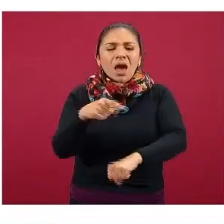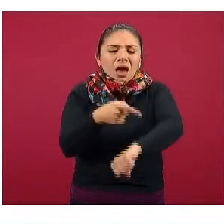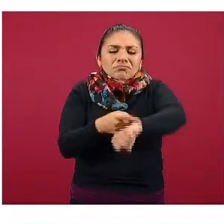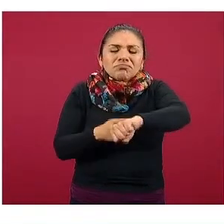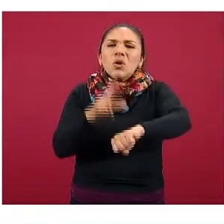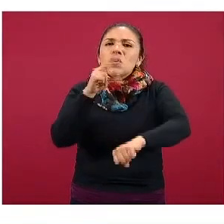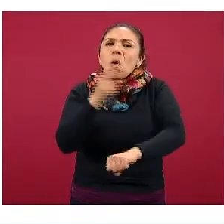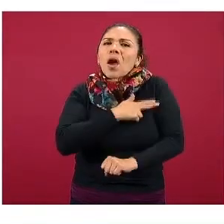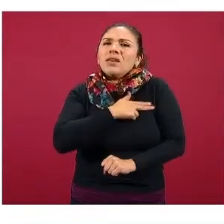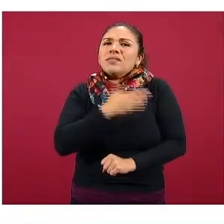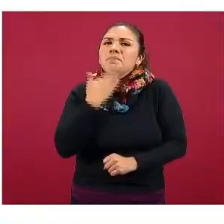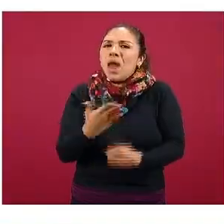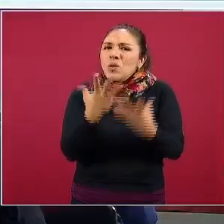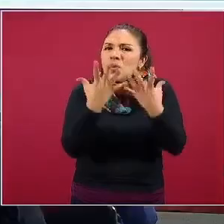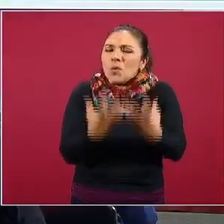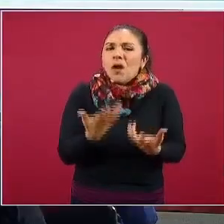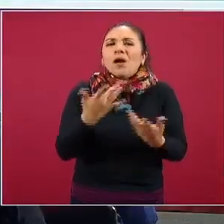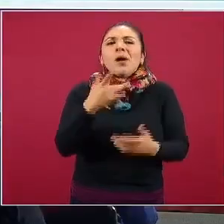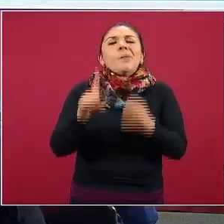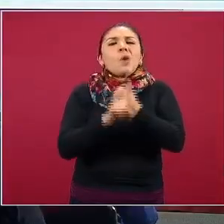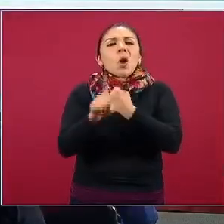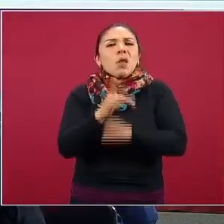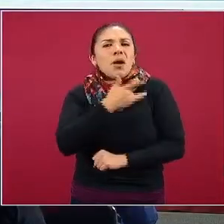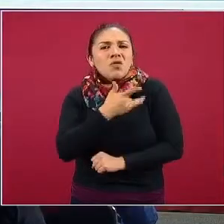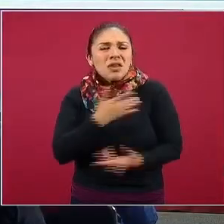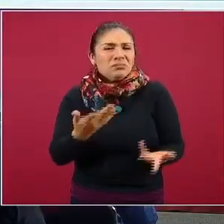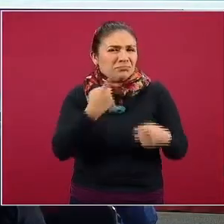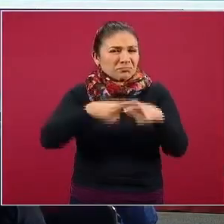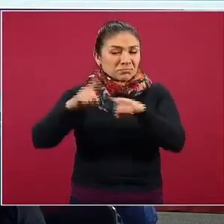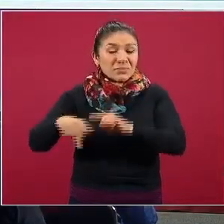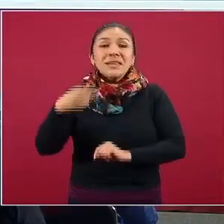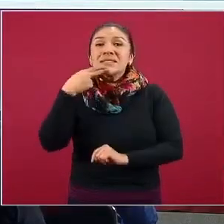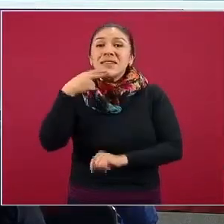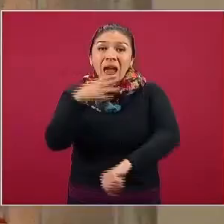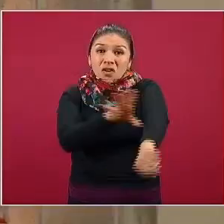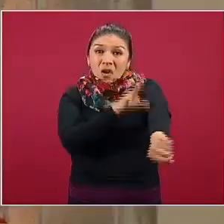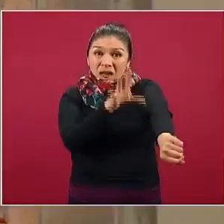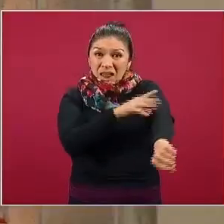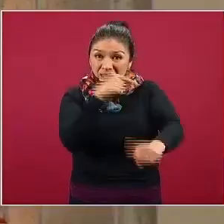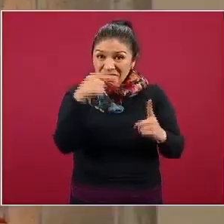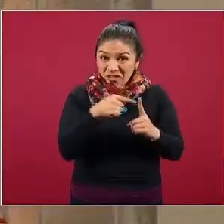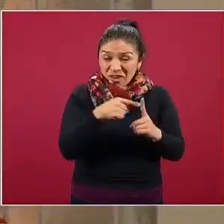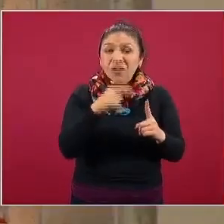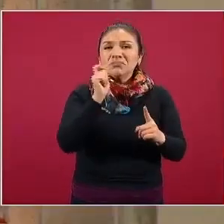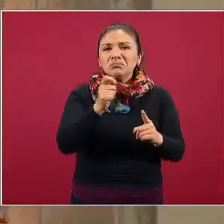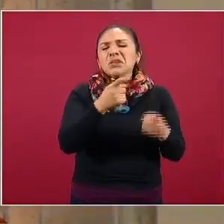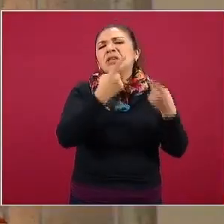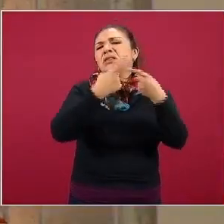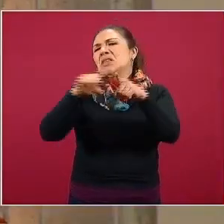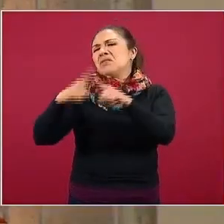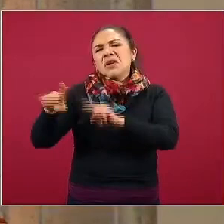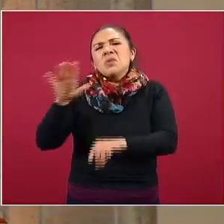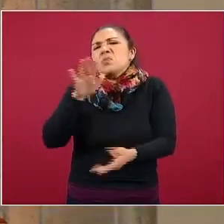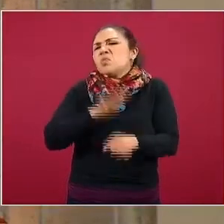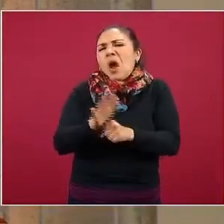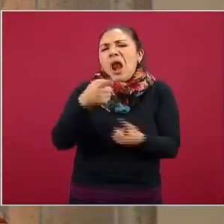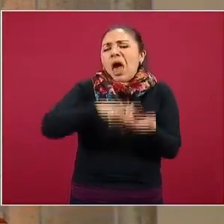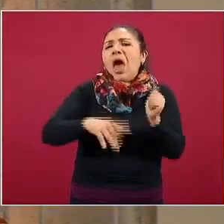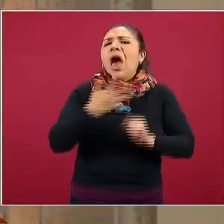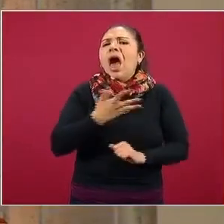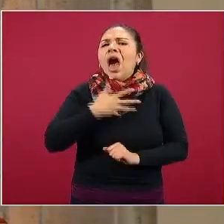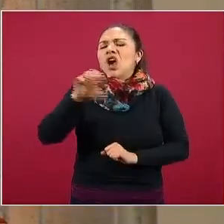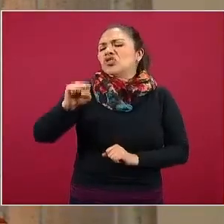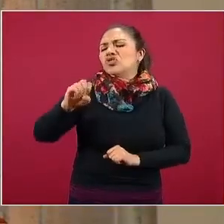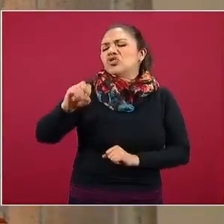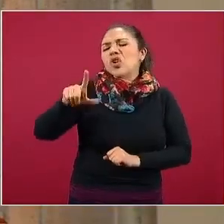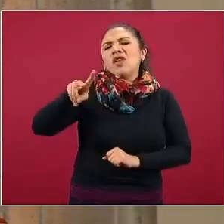problemas cardiovasculares, etcétera. Los cigarros electrónicos, los diferentes viales, contienen